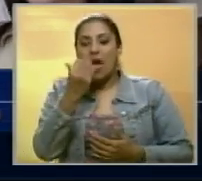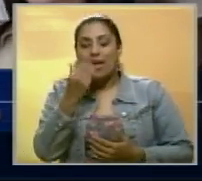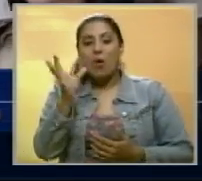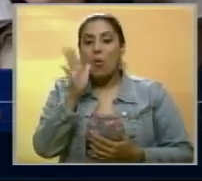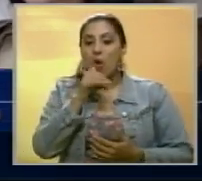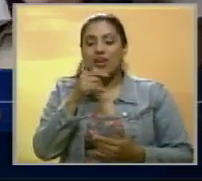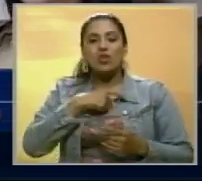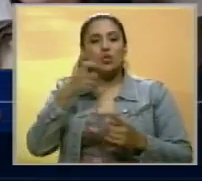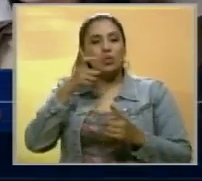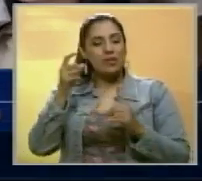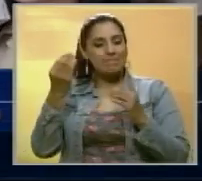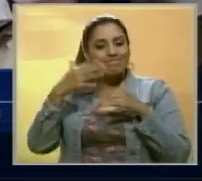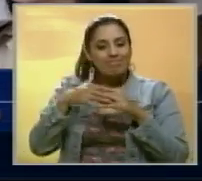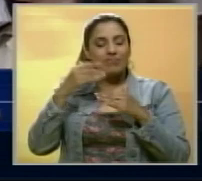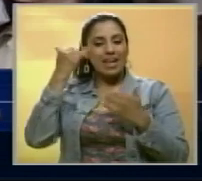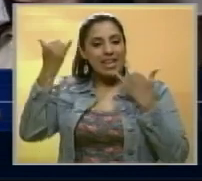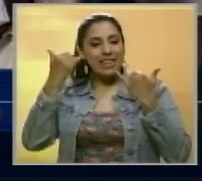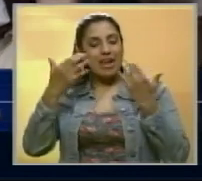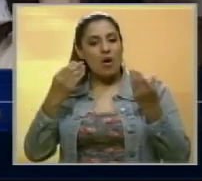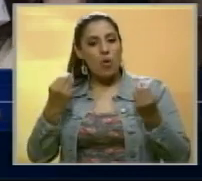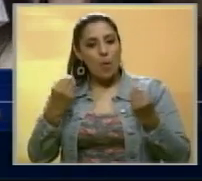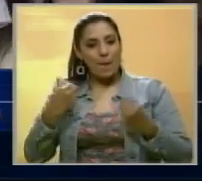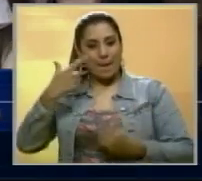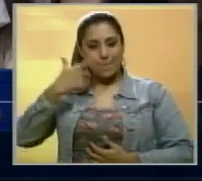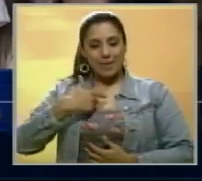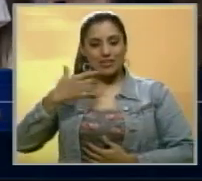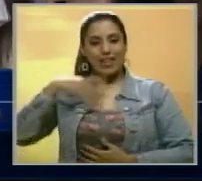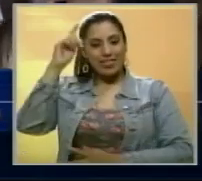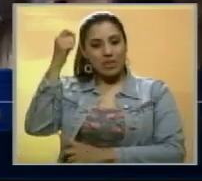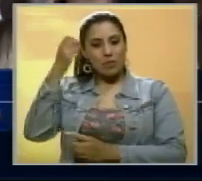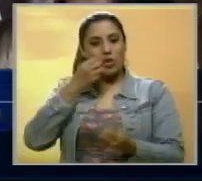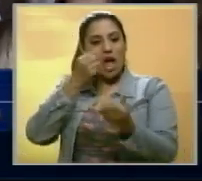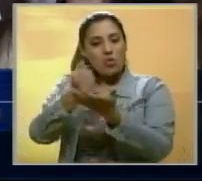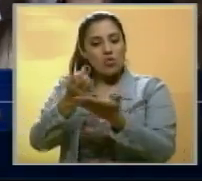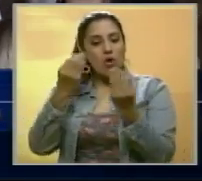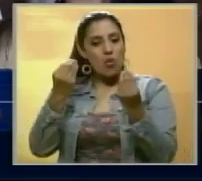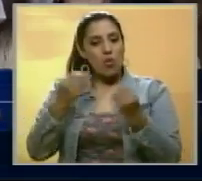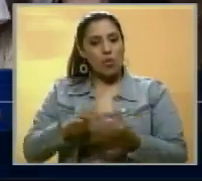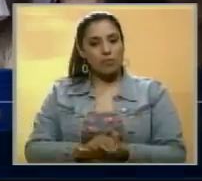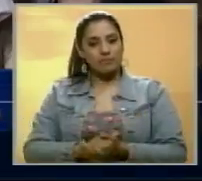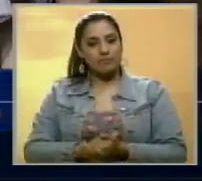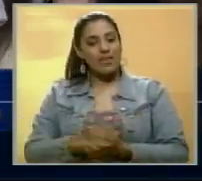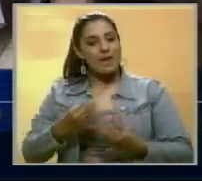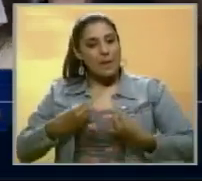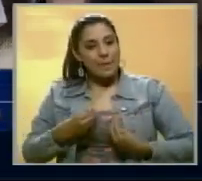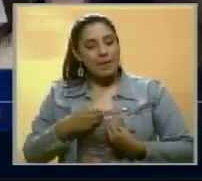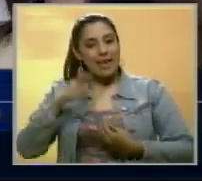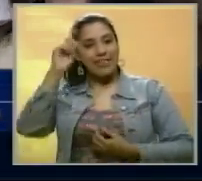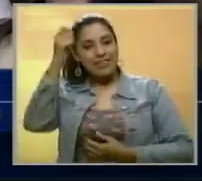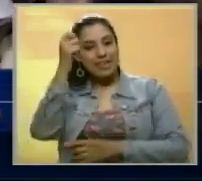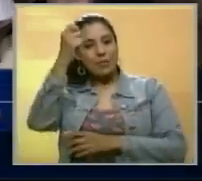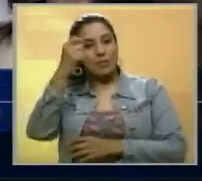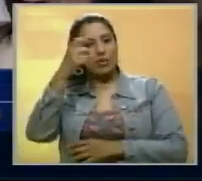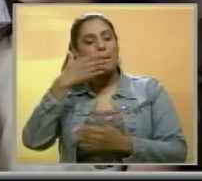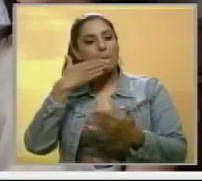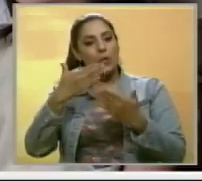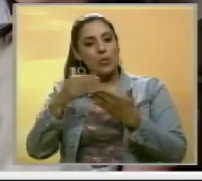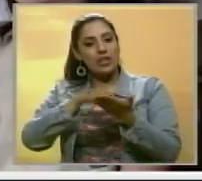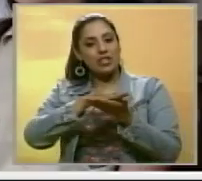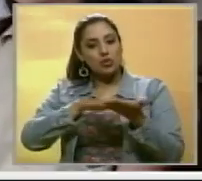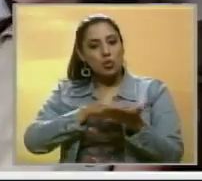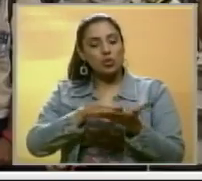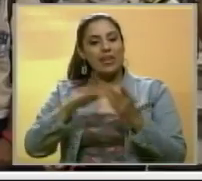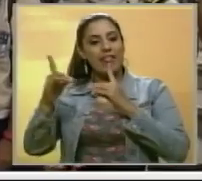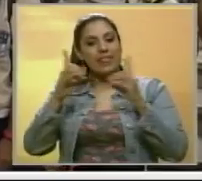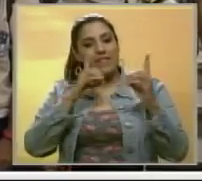eso, y buscamos como que involucrarnos desde la perspectiva de un diputado y vivir como un diputado y presentar las soluciones y